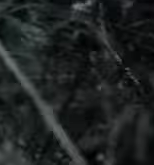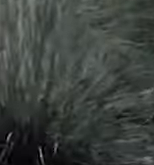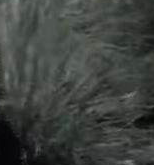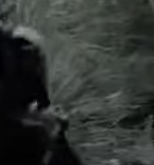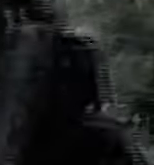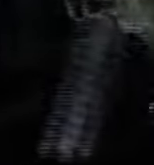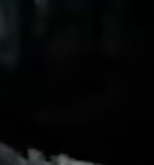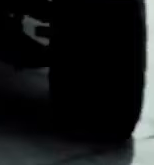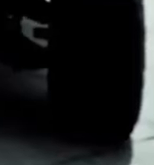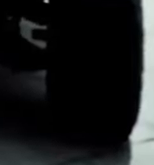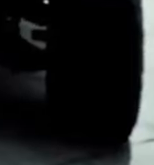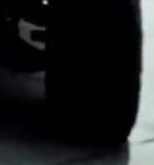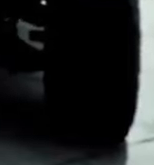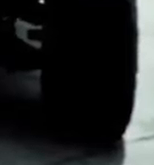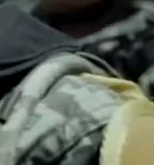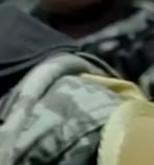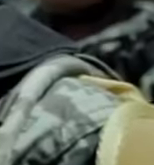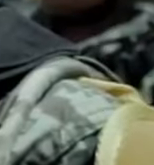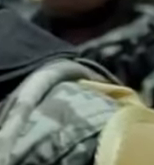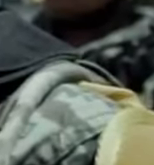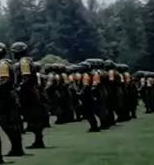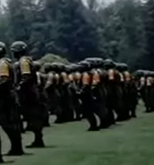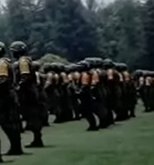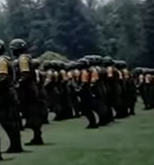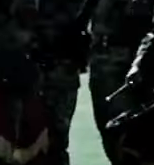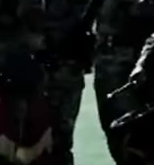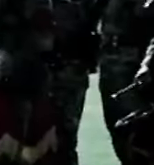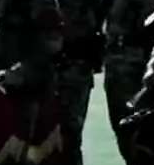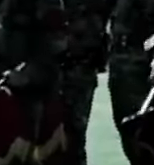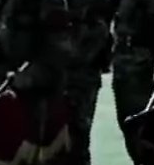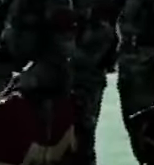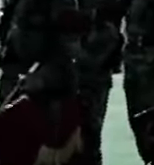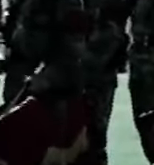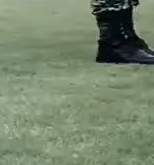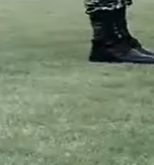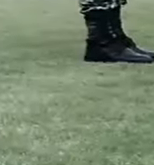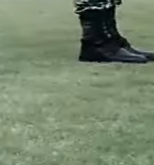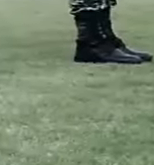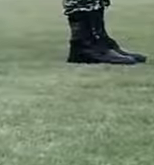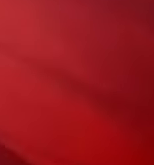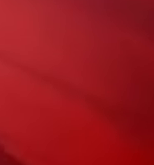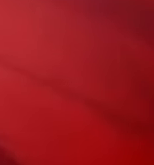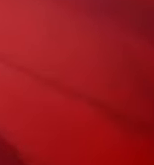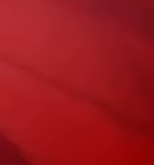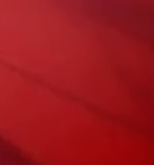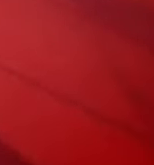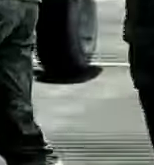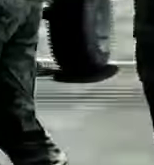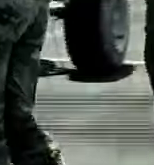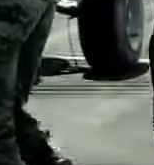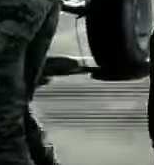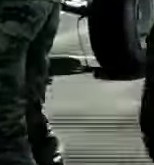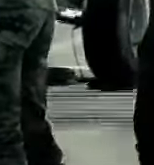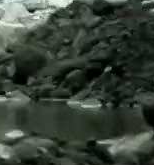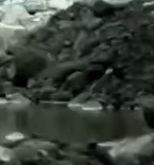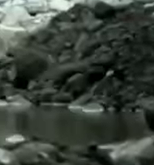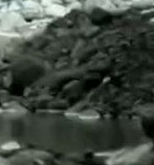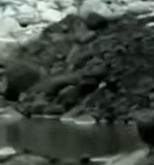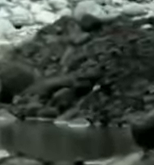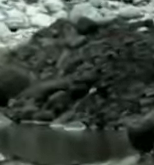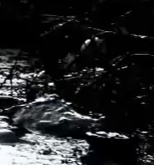Juramos estar ahí, defender a la patria. Juramos salvaguardar tus símbolos, tus colores y preservar